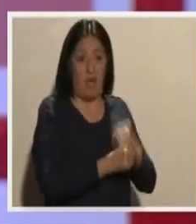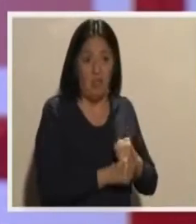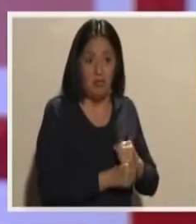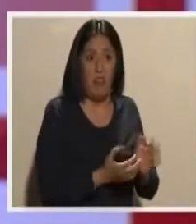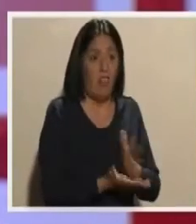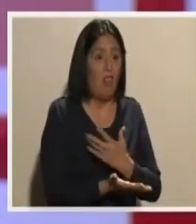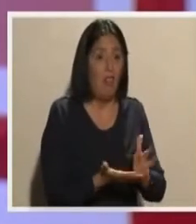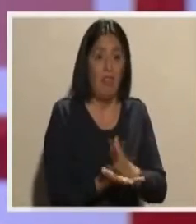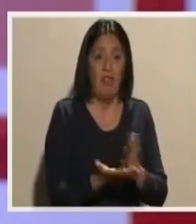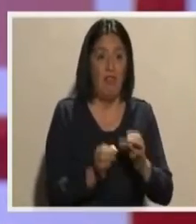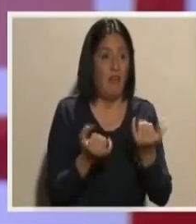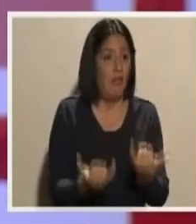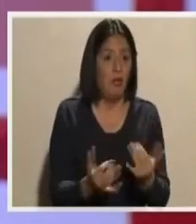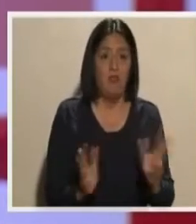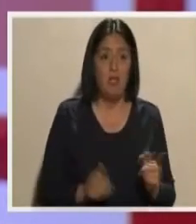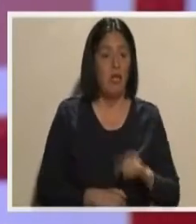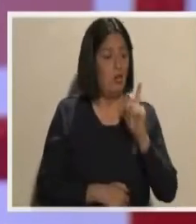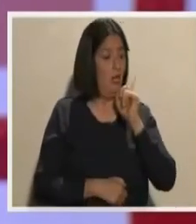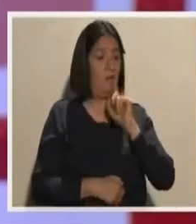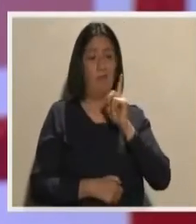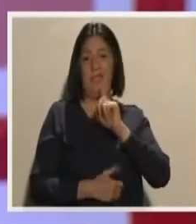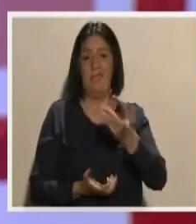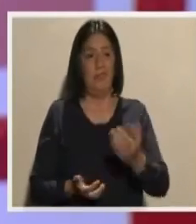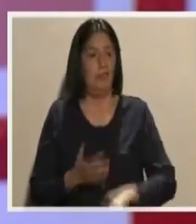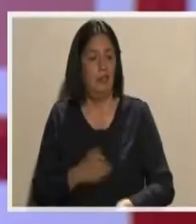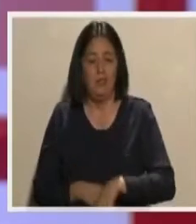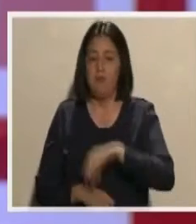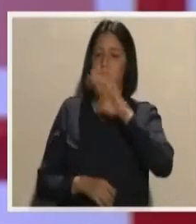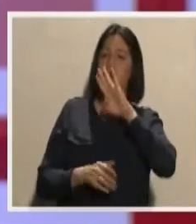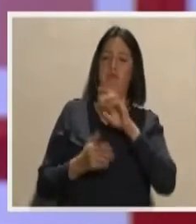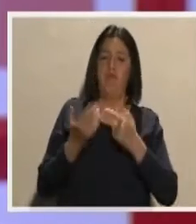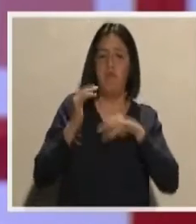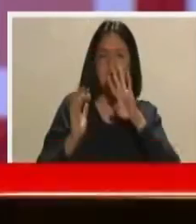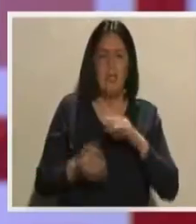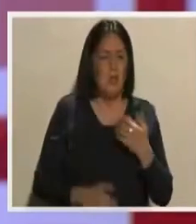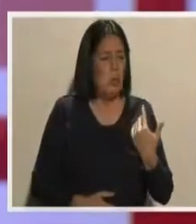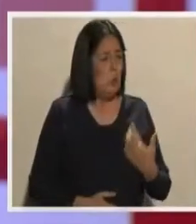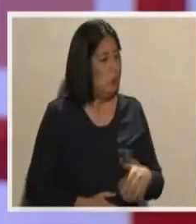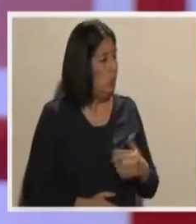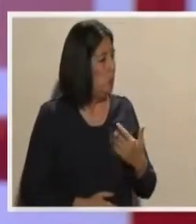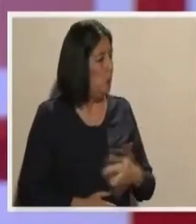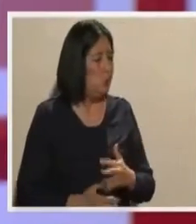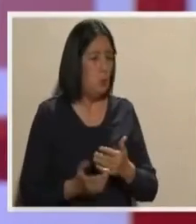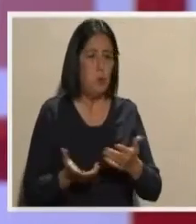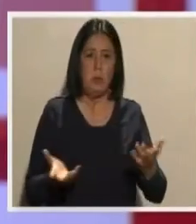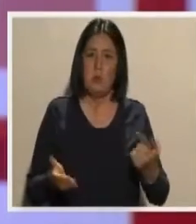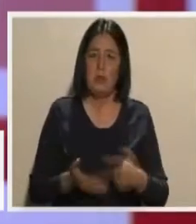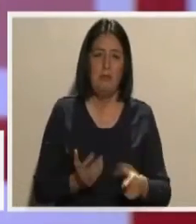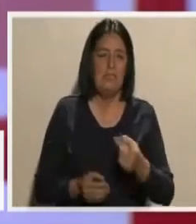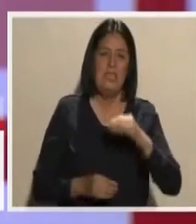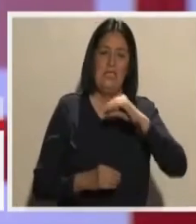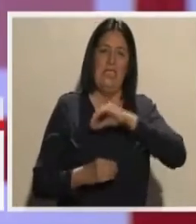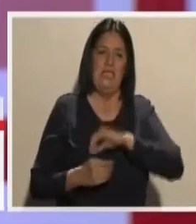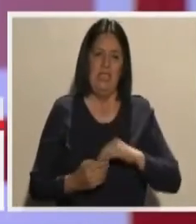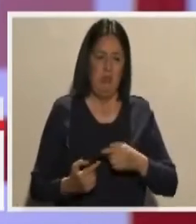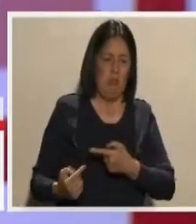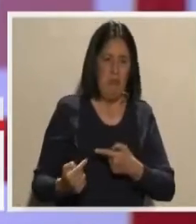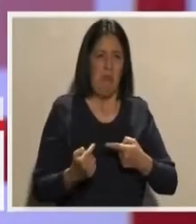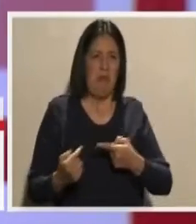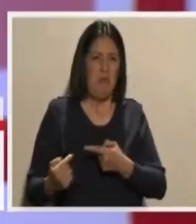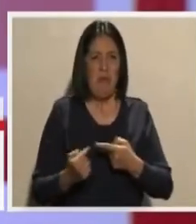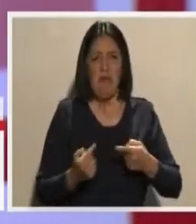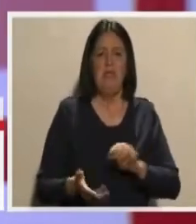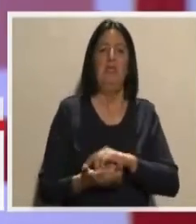llega. El engaño y la frustración han venido alentando, de alguna manera, los conflictos